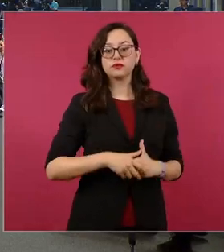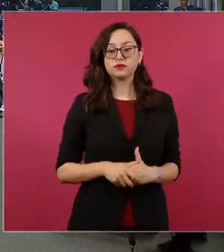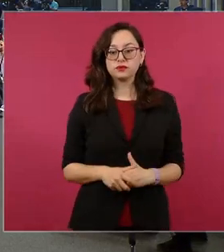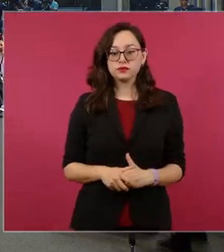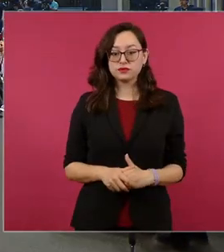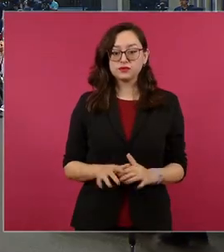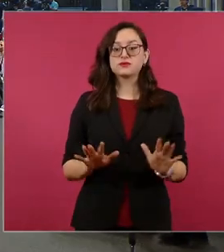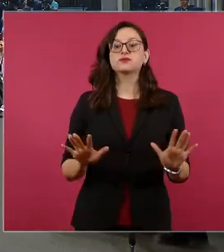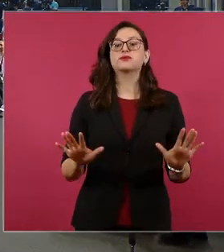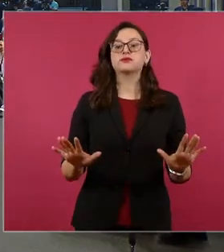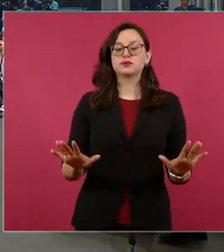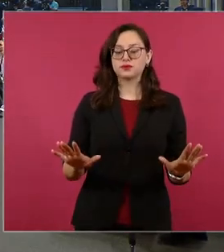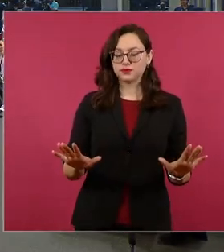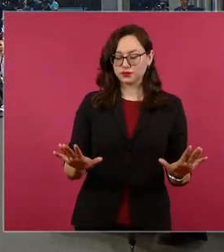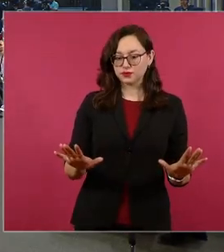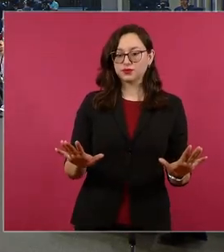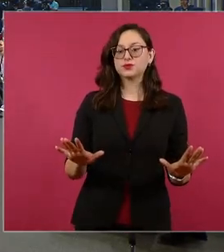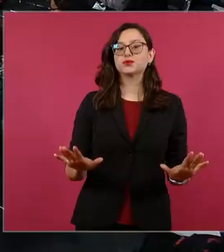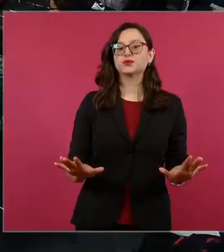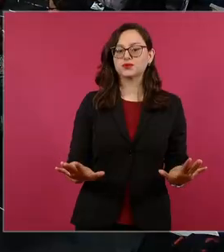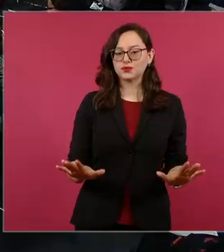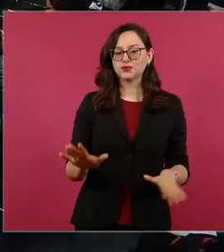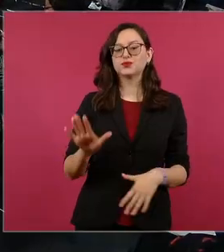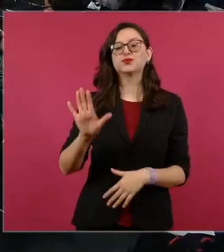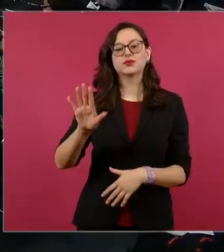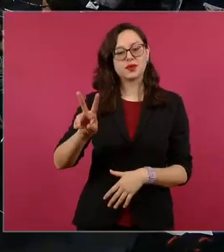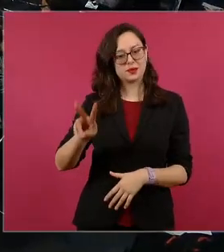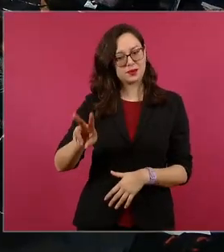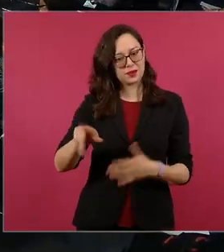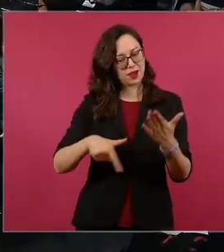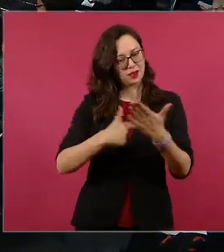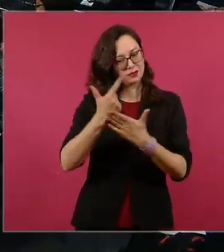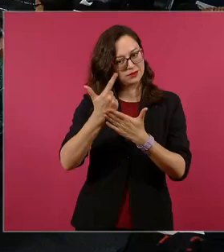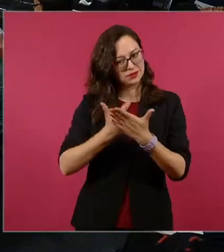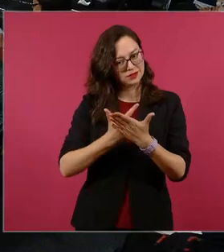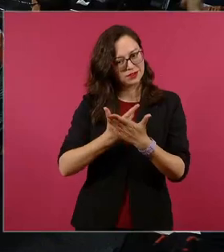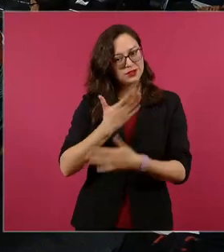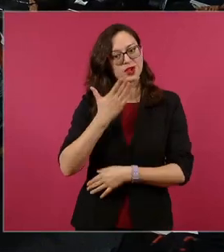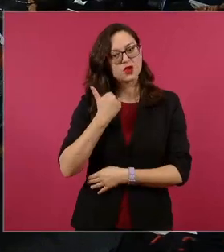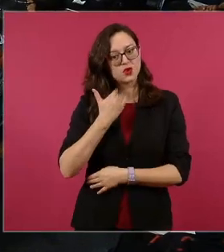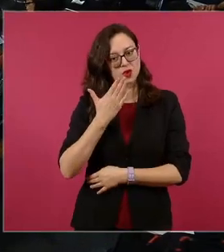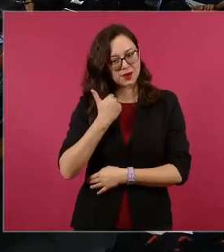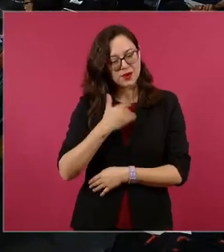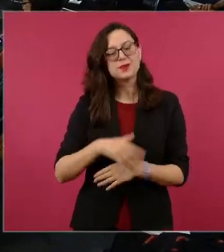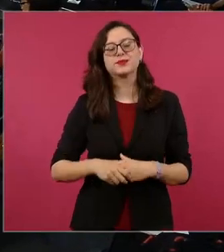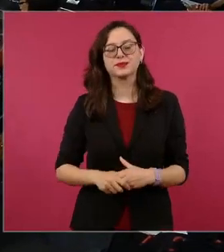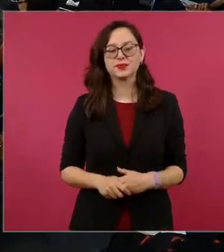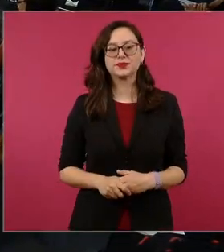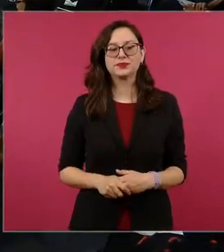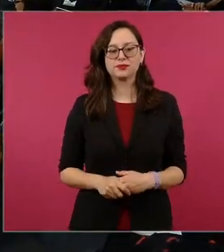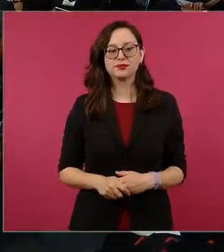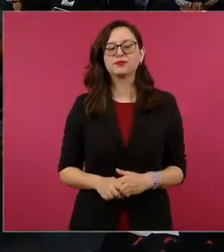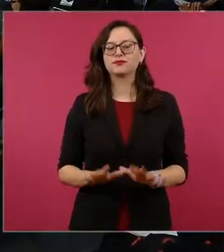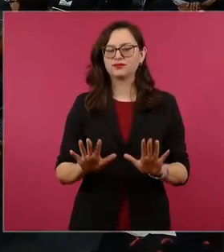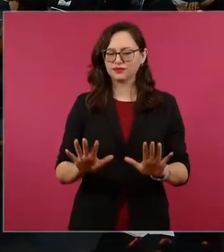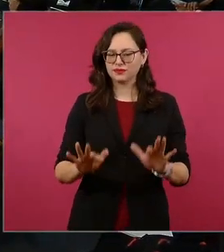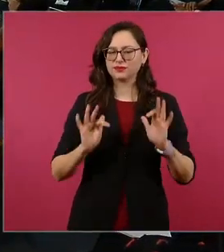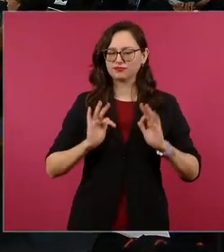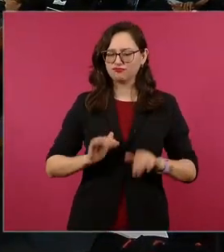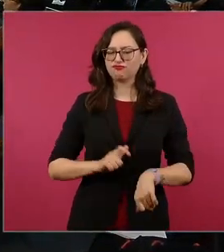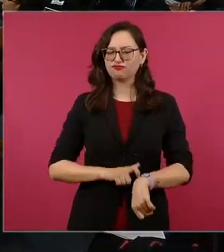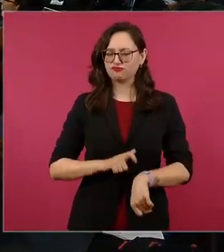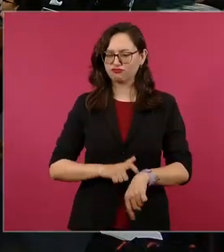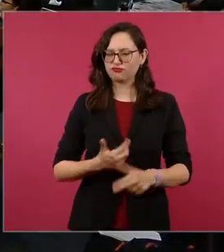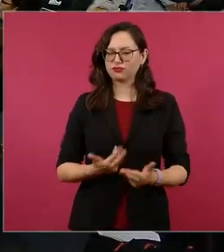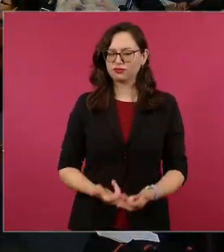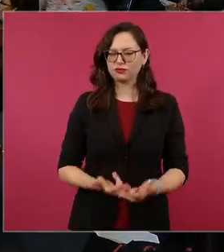Ah, vienen. Ah, no, no hay. No hay lista. Vamos a empezar ahí. Va a alcanzar.